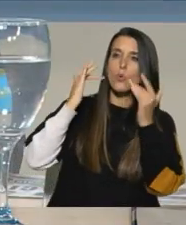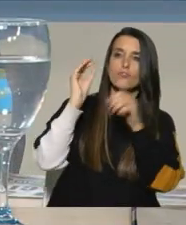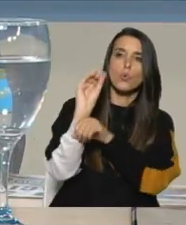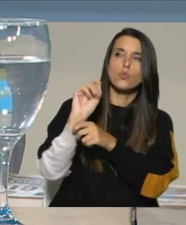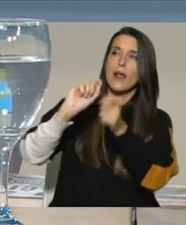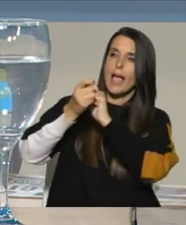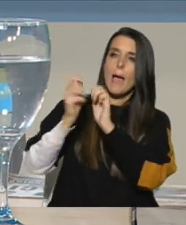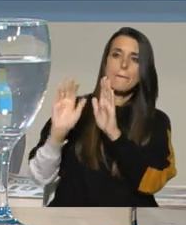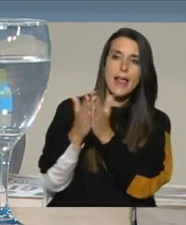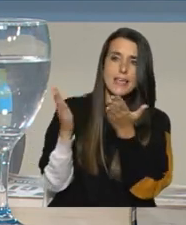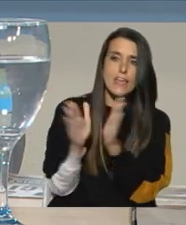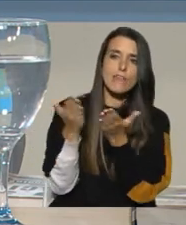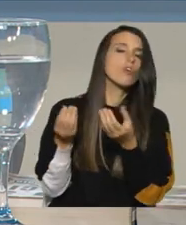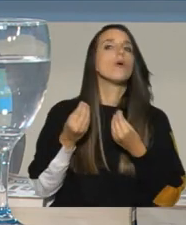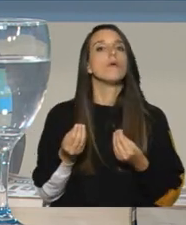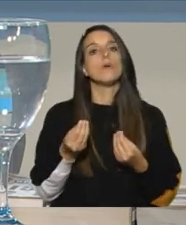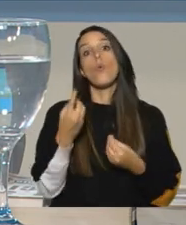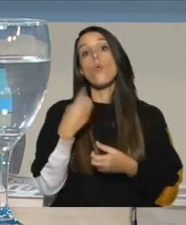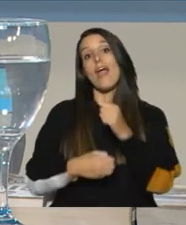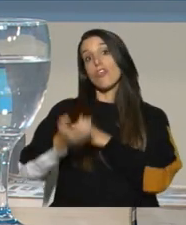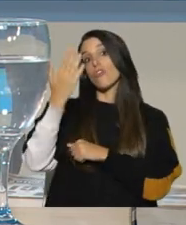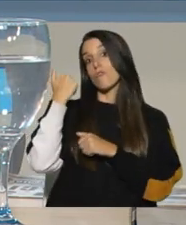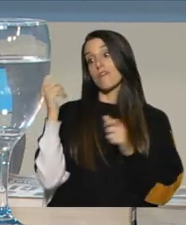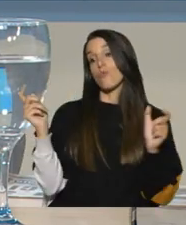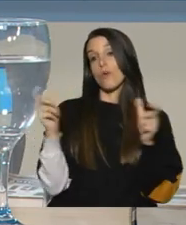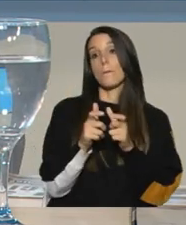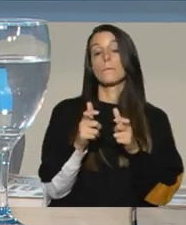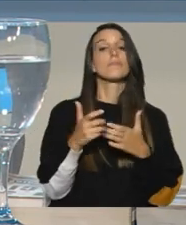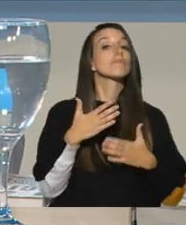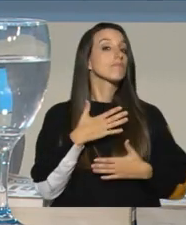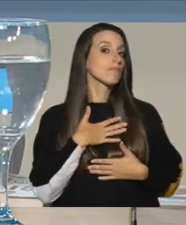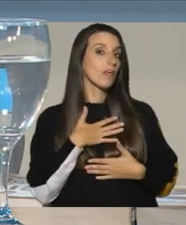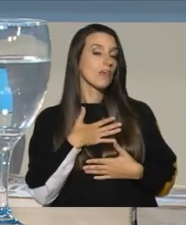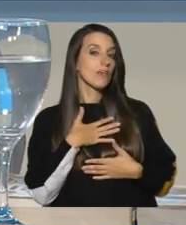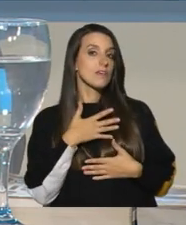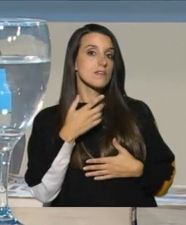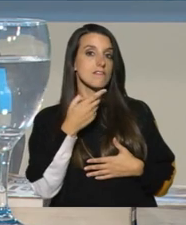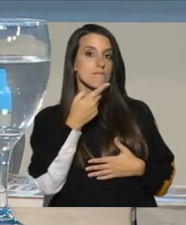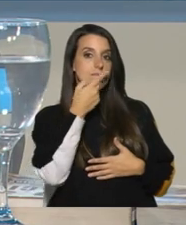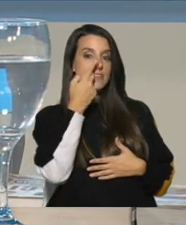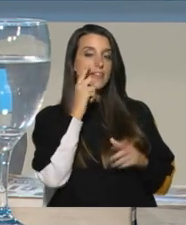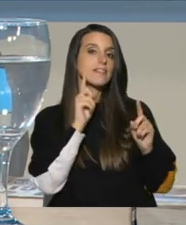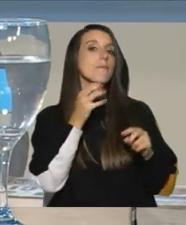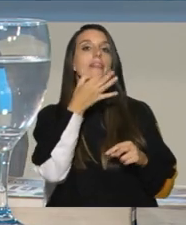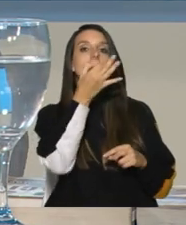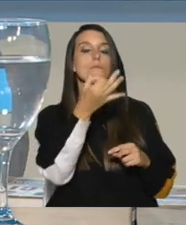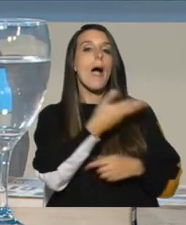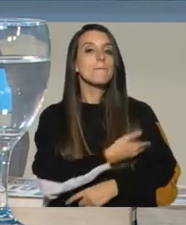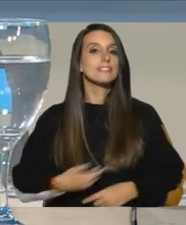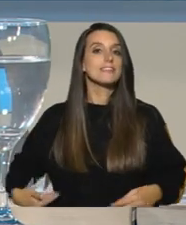eso? Esa reunión fue hace más de un año. Y nuestro interés, que también se lo habíamos dicho al presidente de la